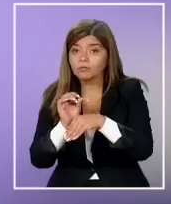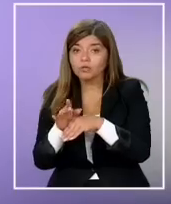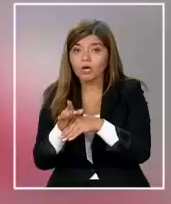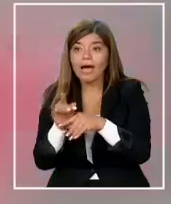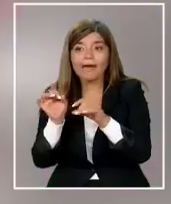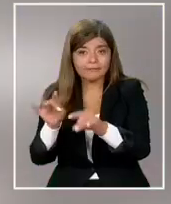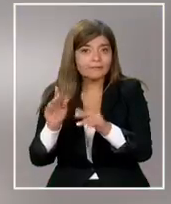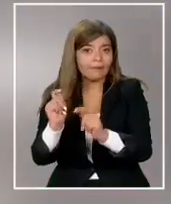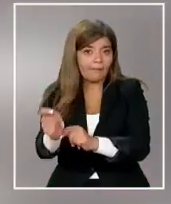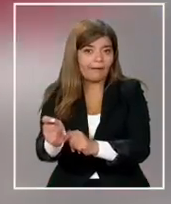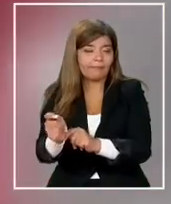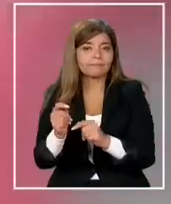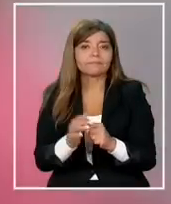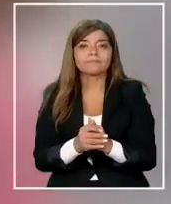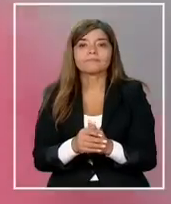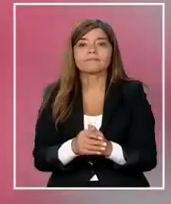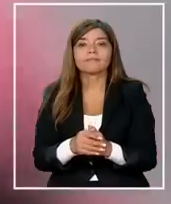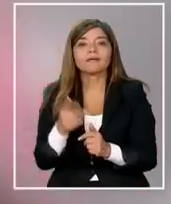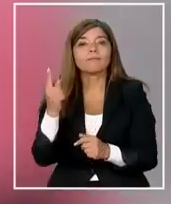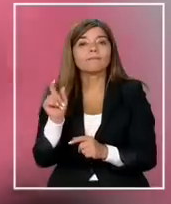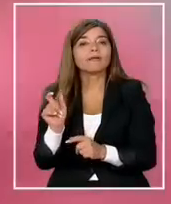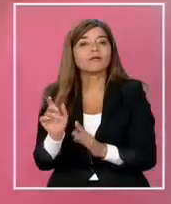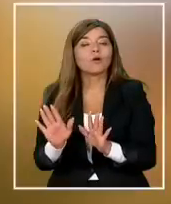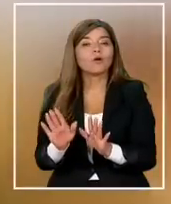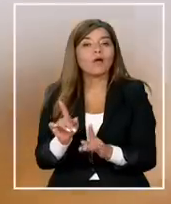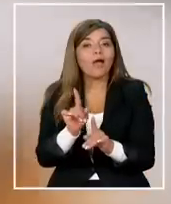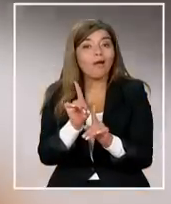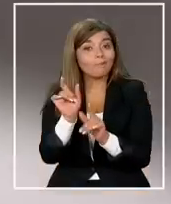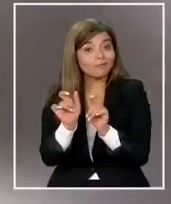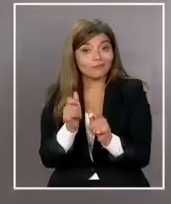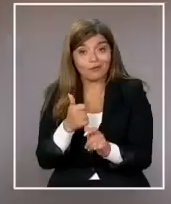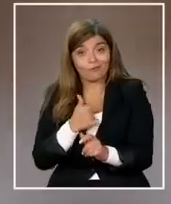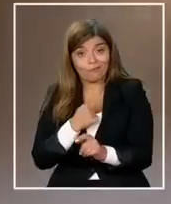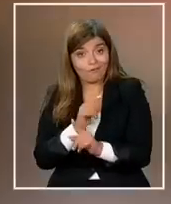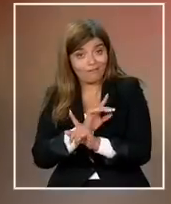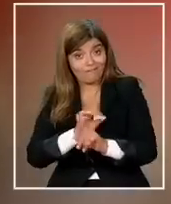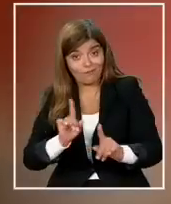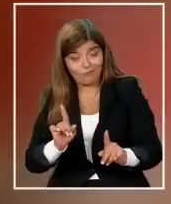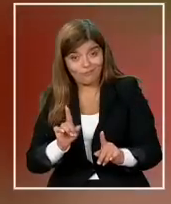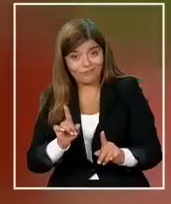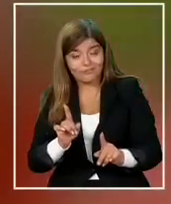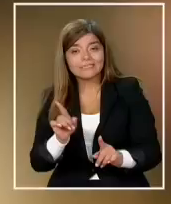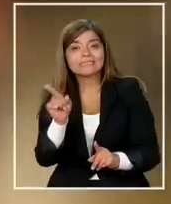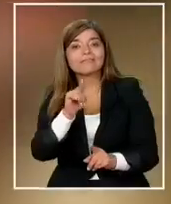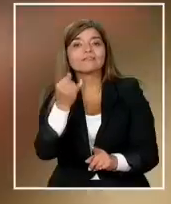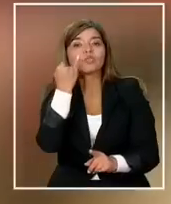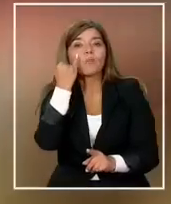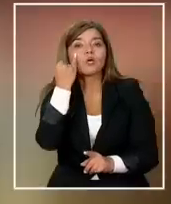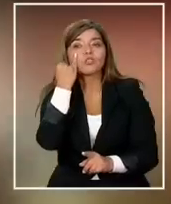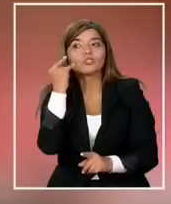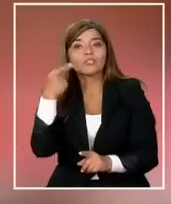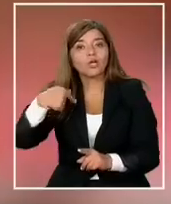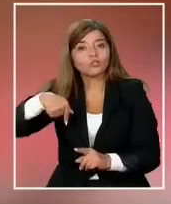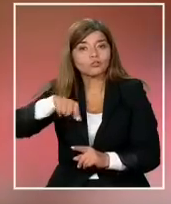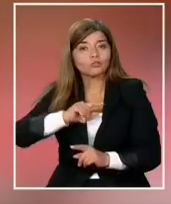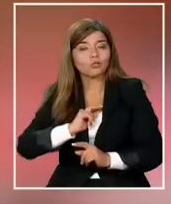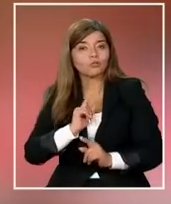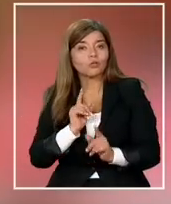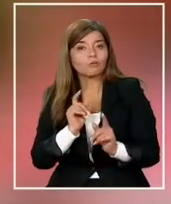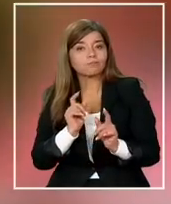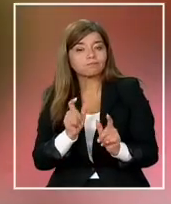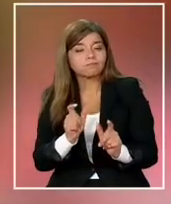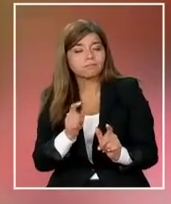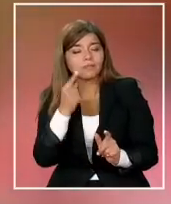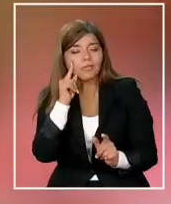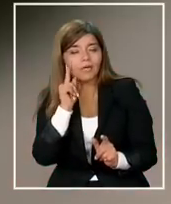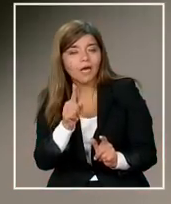existía. Pero para quienes están incumpliendo, el Servicio de Impuestos Internos advirtió que ellos tienen la facultad de tasar